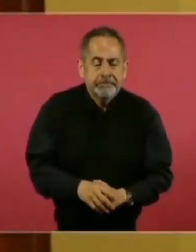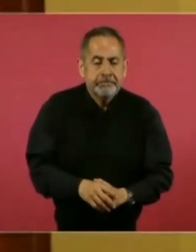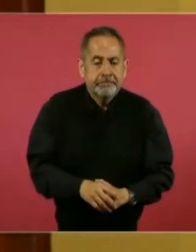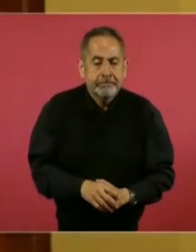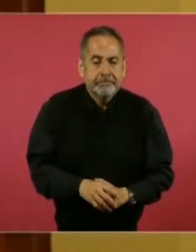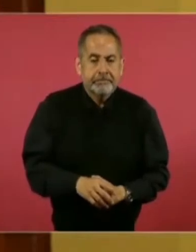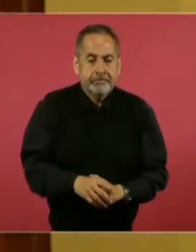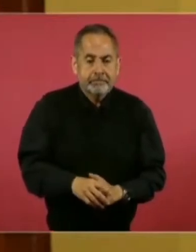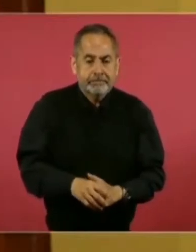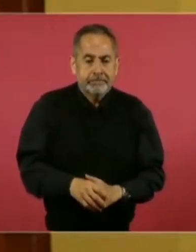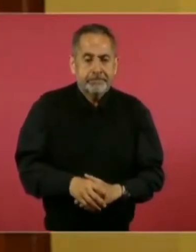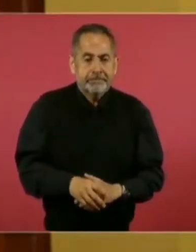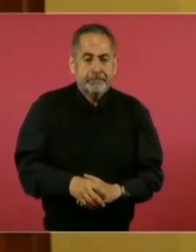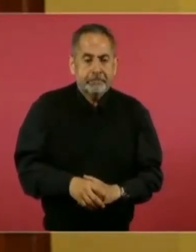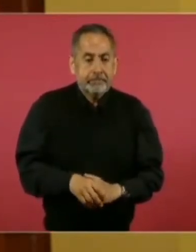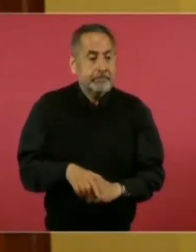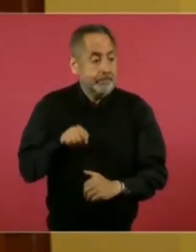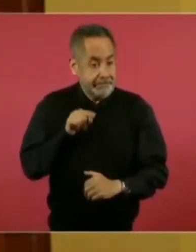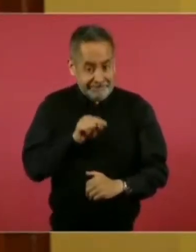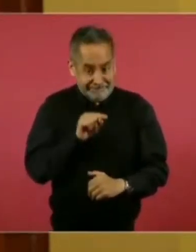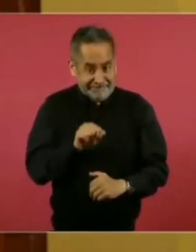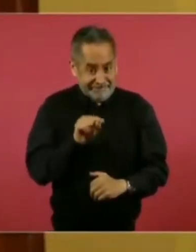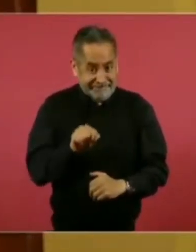él pidió,